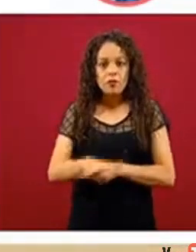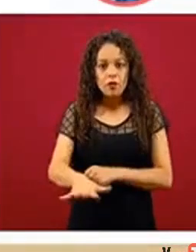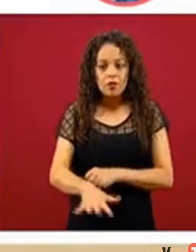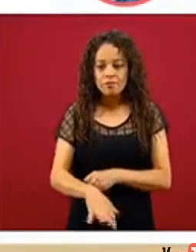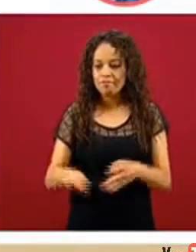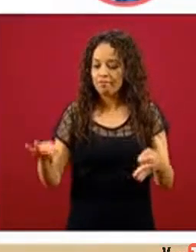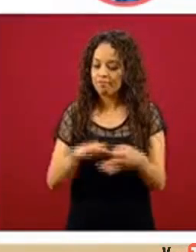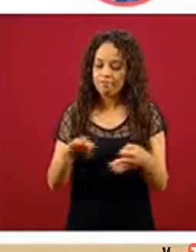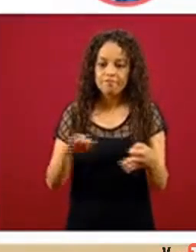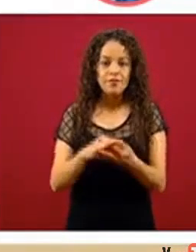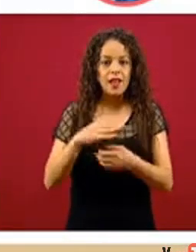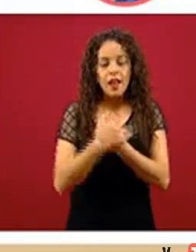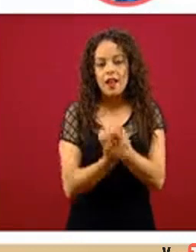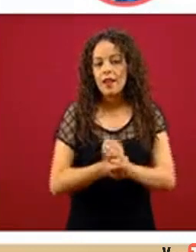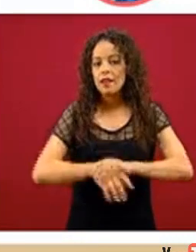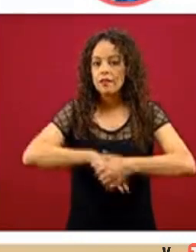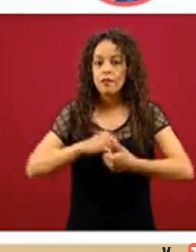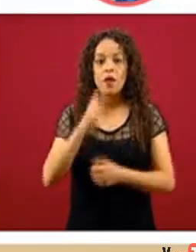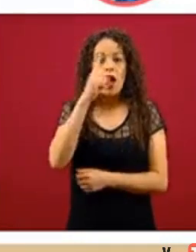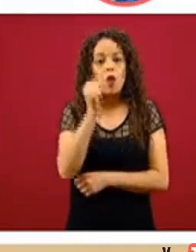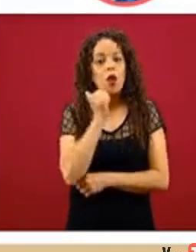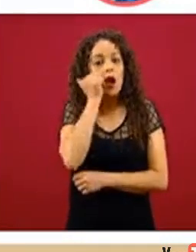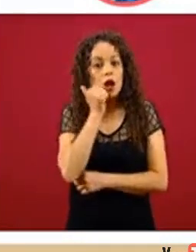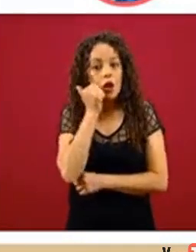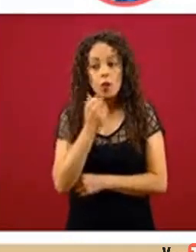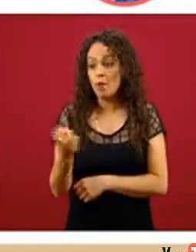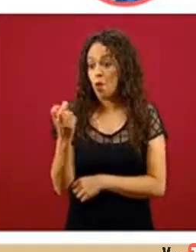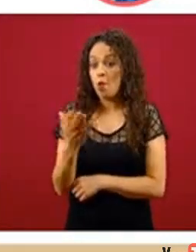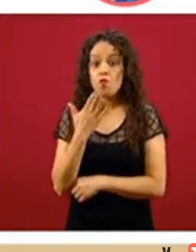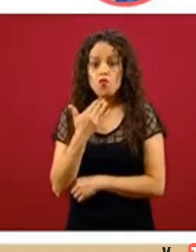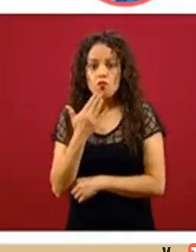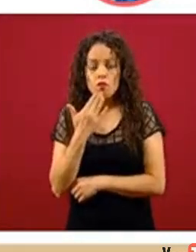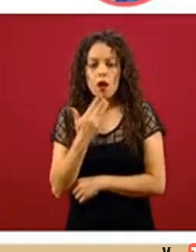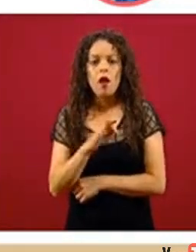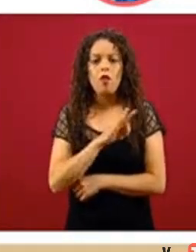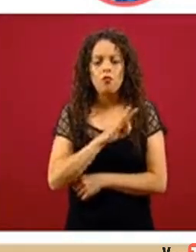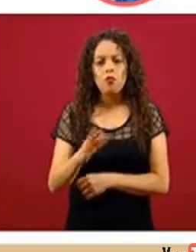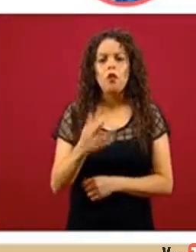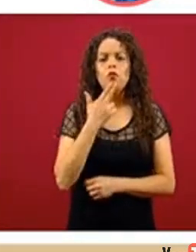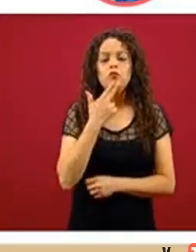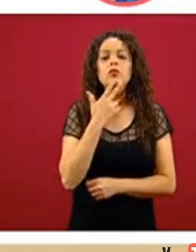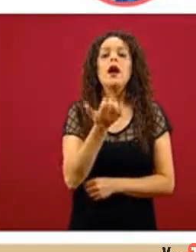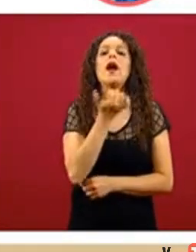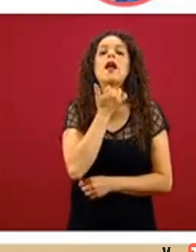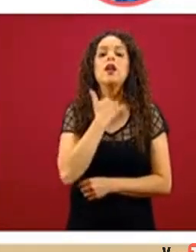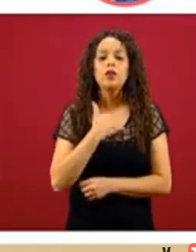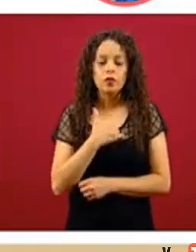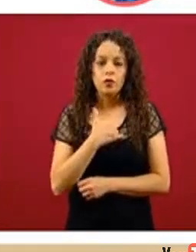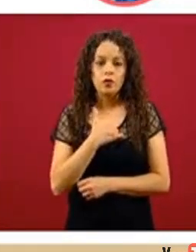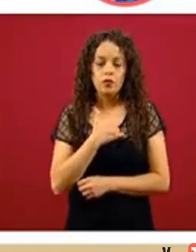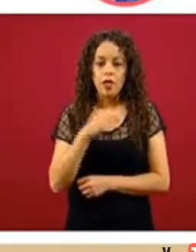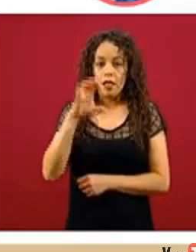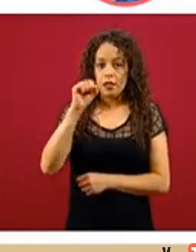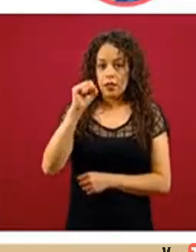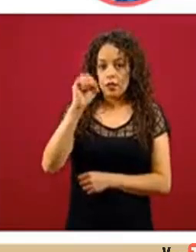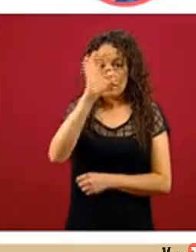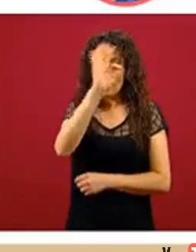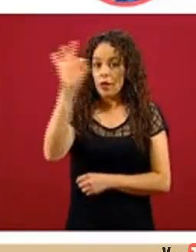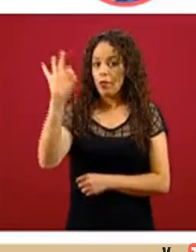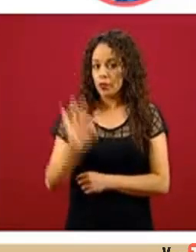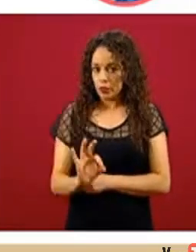agua y jabón. Si no hay agua y jabón, se pueden utilizar soluciones de alcohol por lo menos al